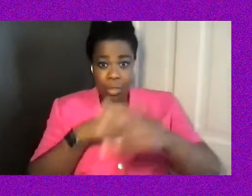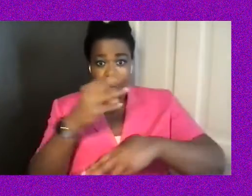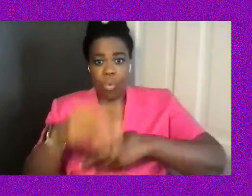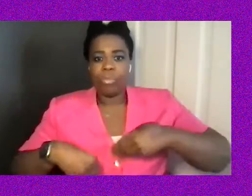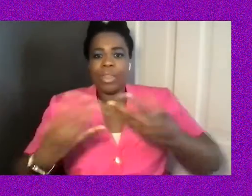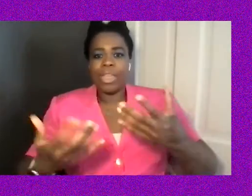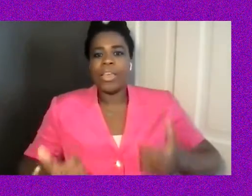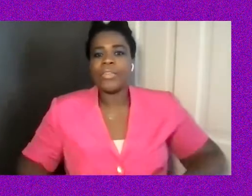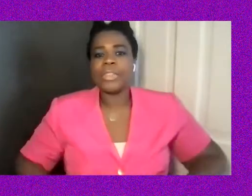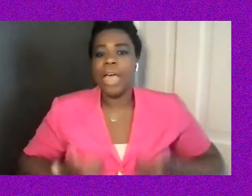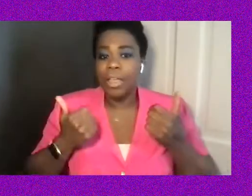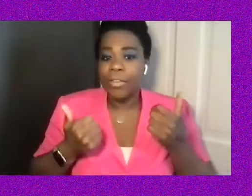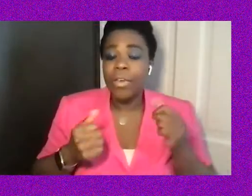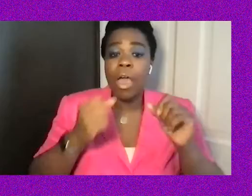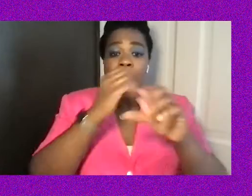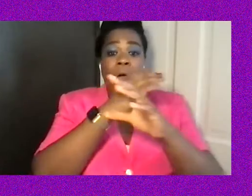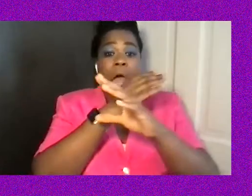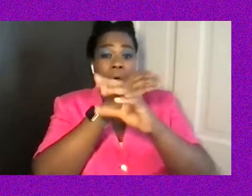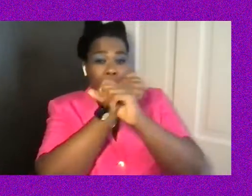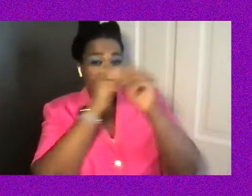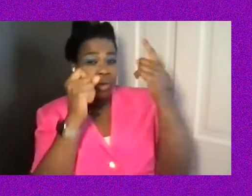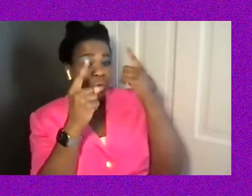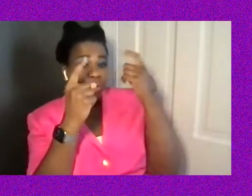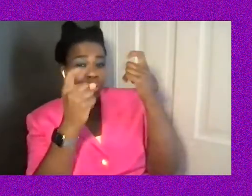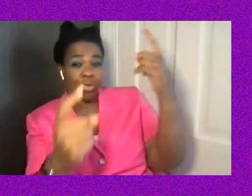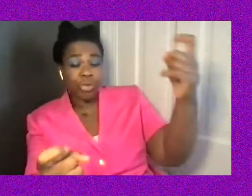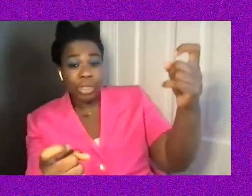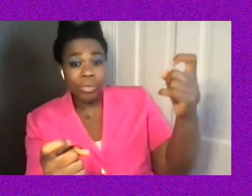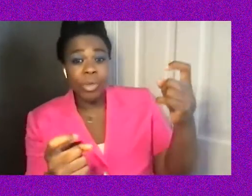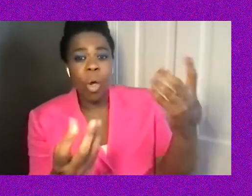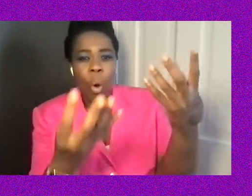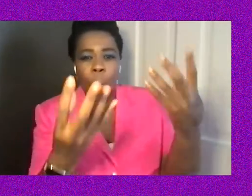darle vida al mundo, a nuestros sueños,